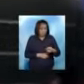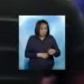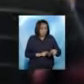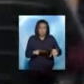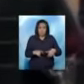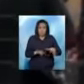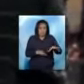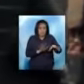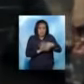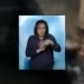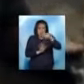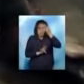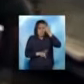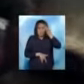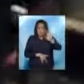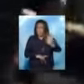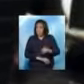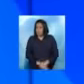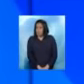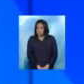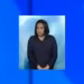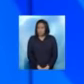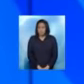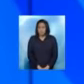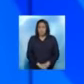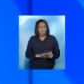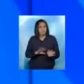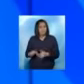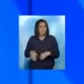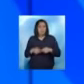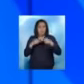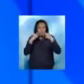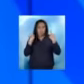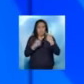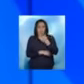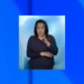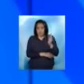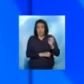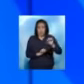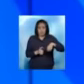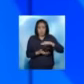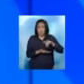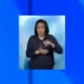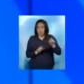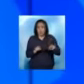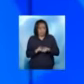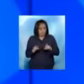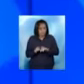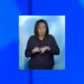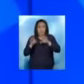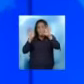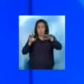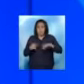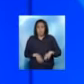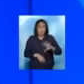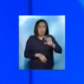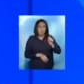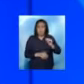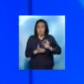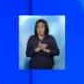foco infeccioso. Bien, pero la selva central también sufre por las torrenciales lluvias. Chanchamayo se